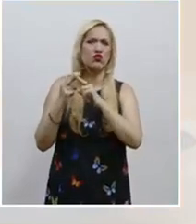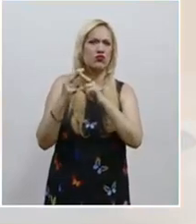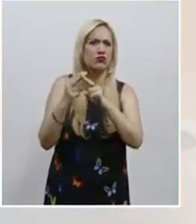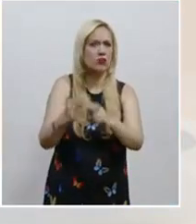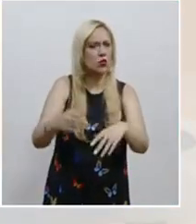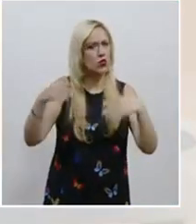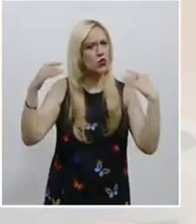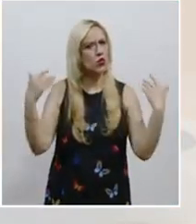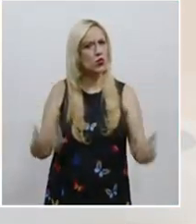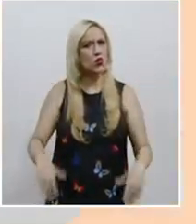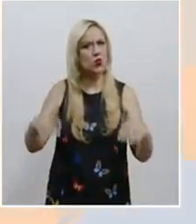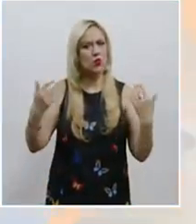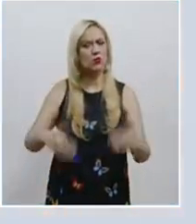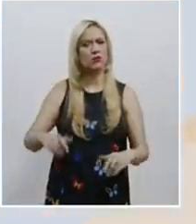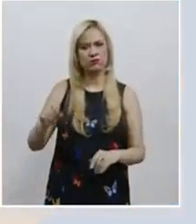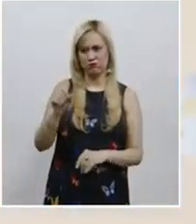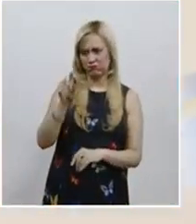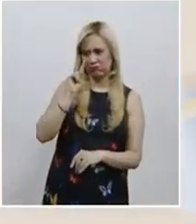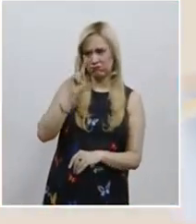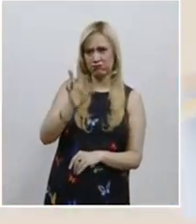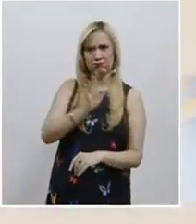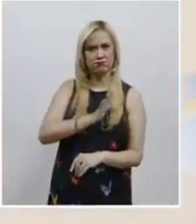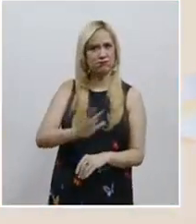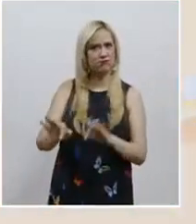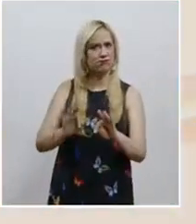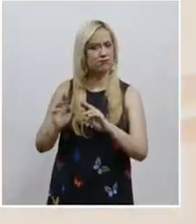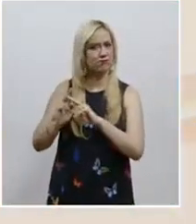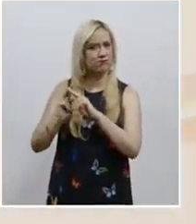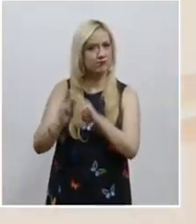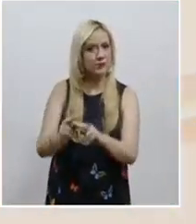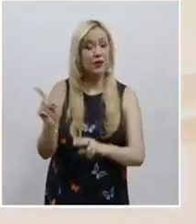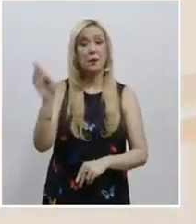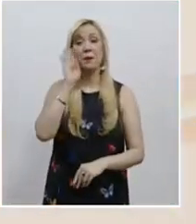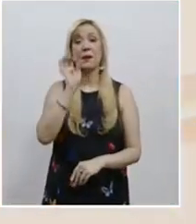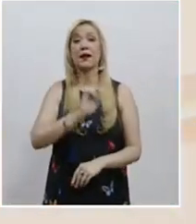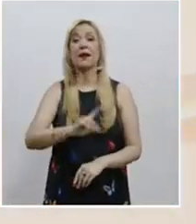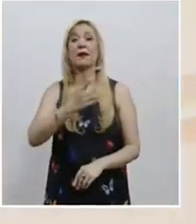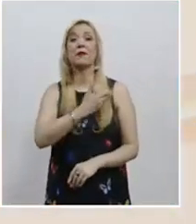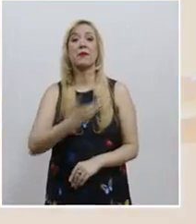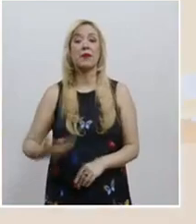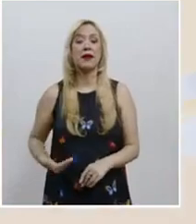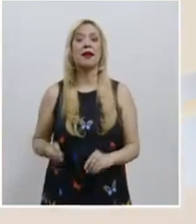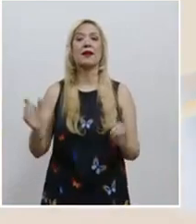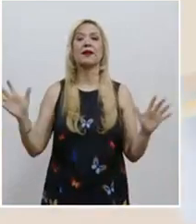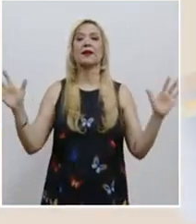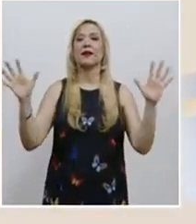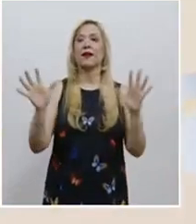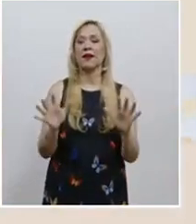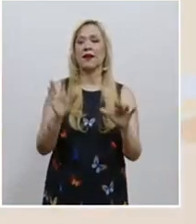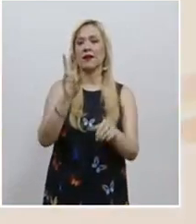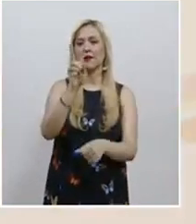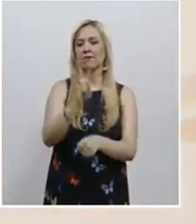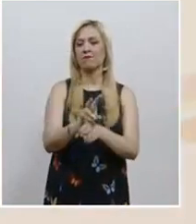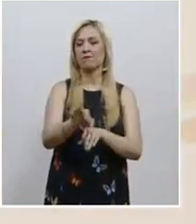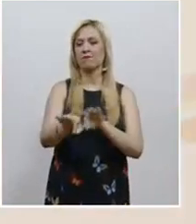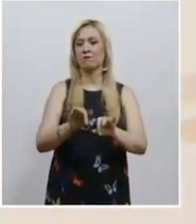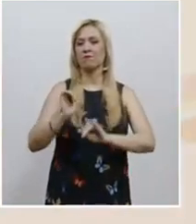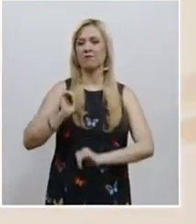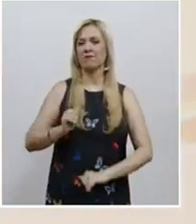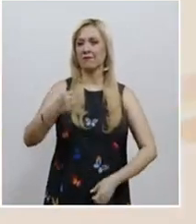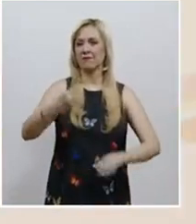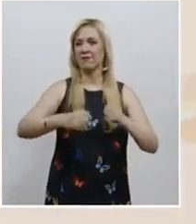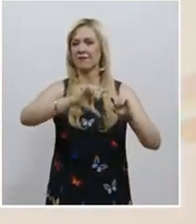se han distinguido en el Poder Judicial de la Federación. La ministra presidenta estará acompañada por las y los consejeros de la Judicatura Federal.